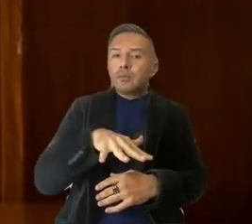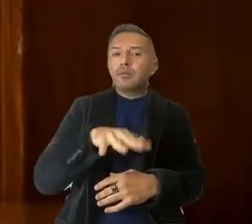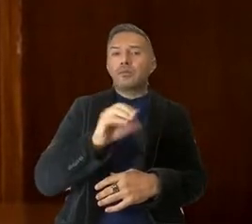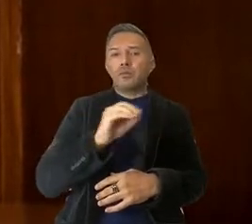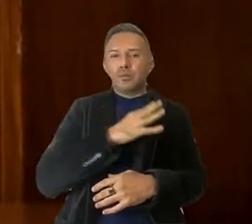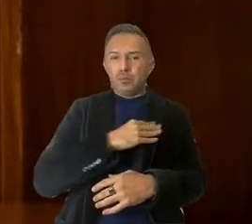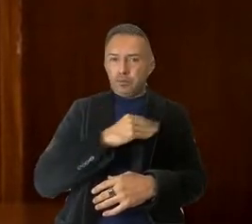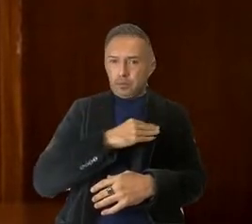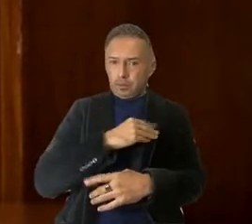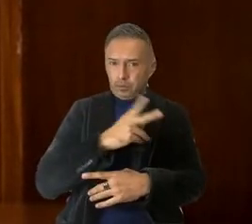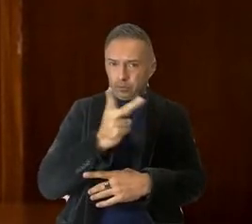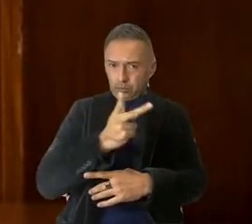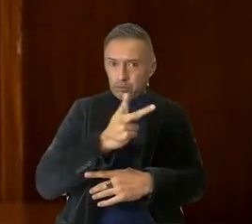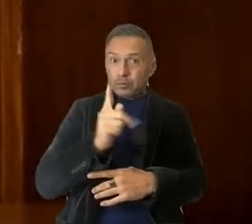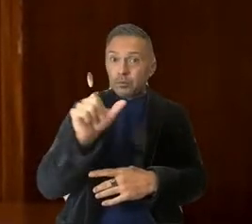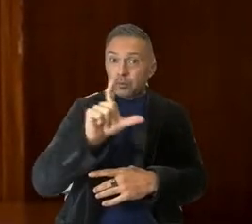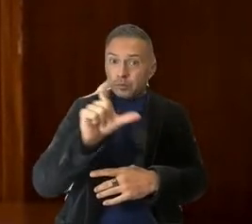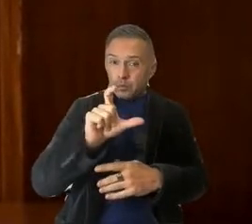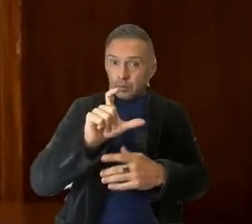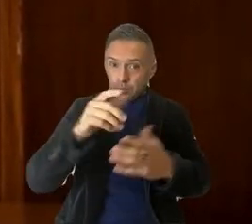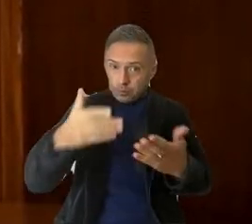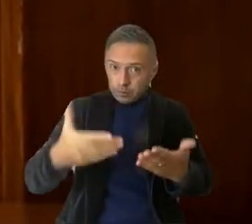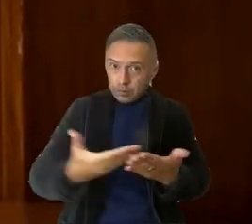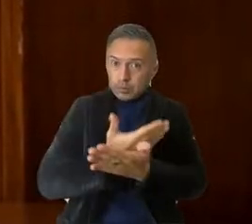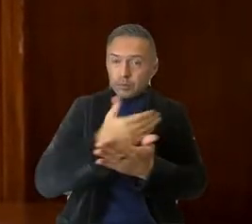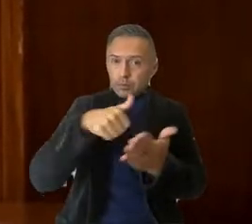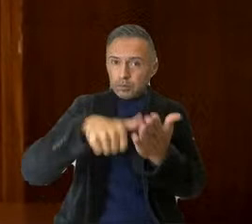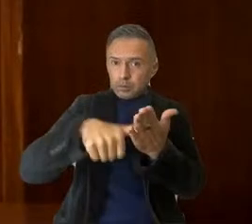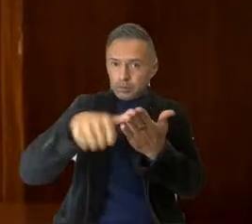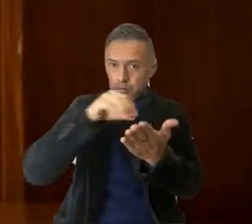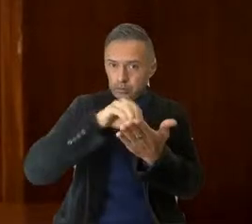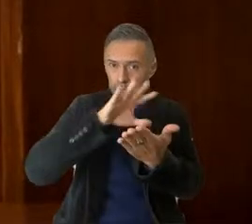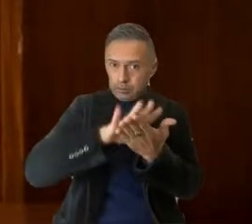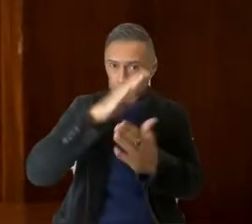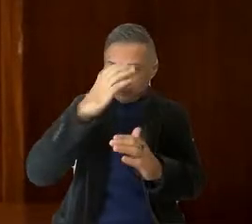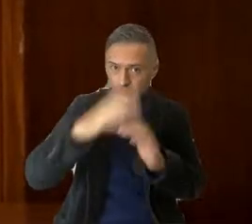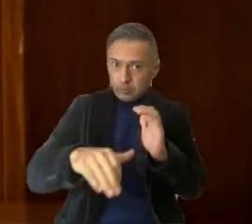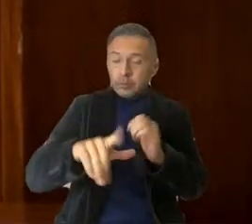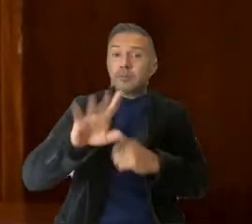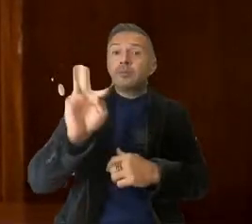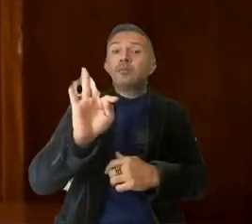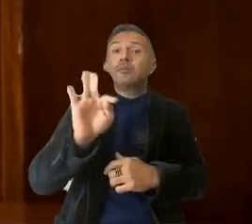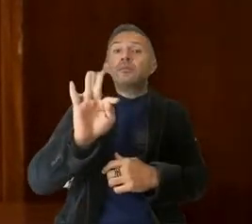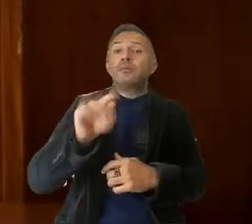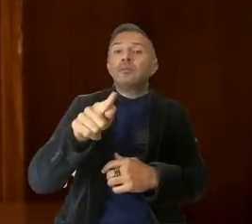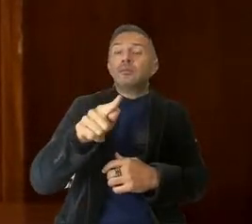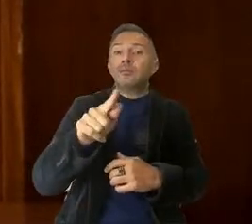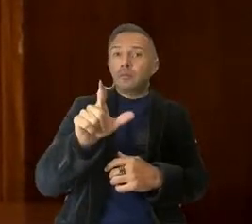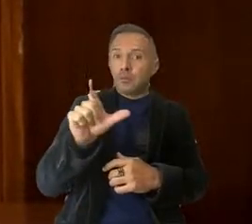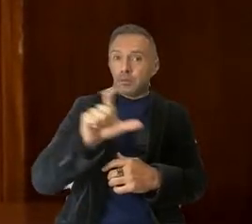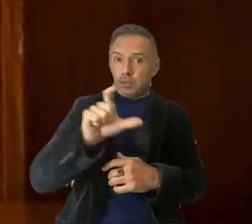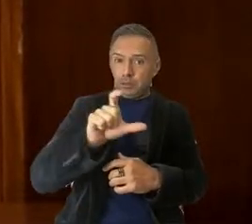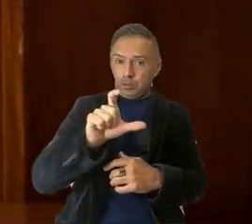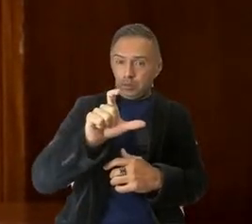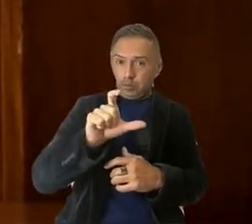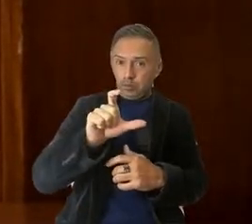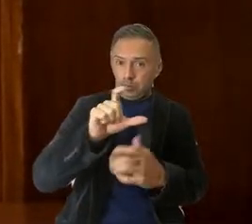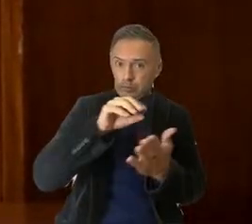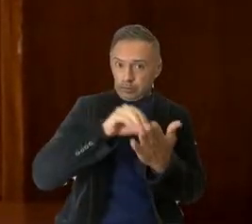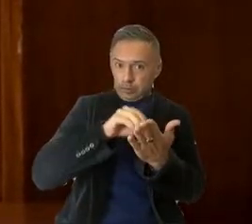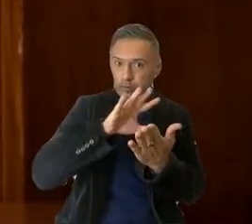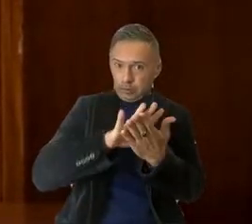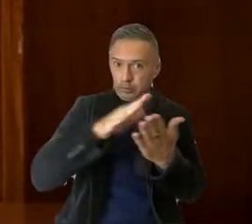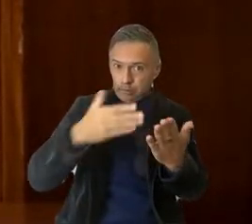de registrado su nacimiento, si el reconocimiento del hijo se hiciere después de haber sido registrado su